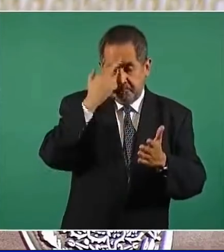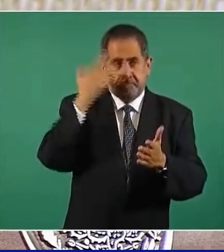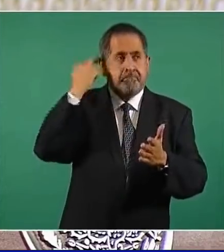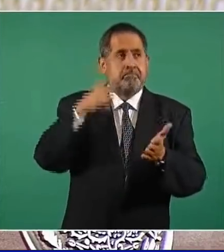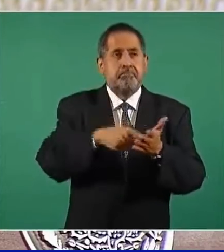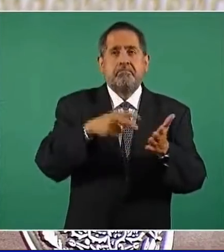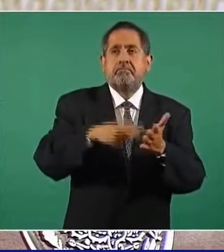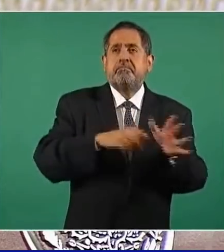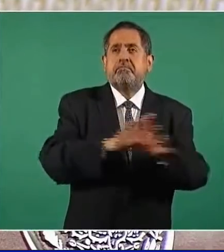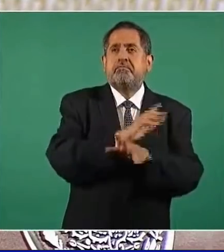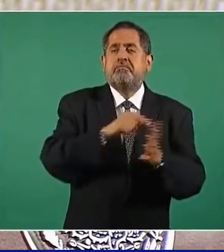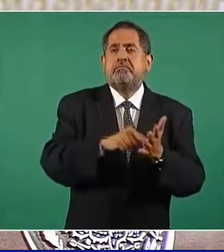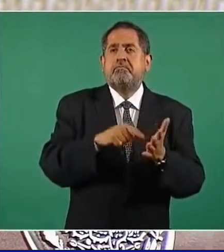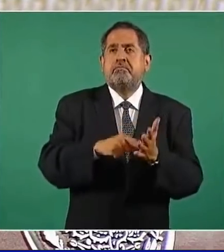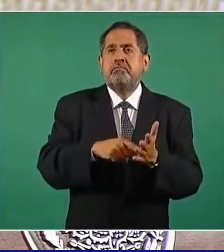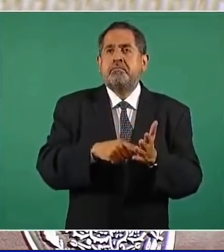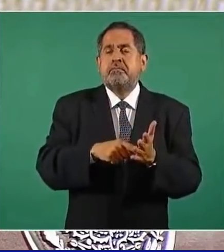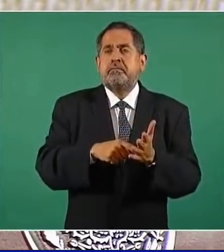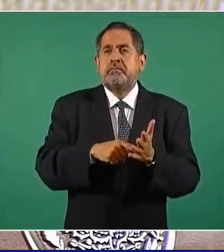no podían